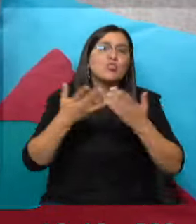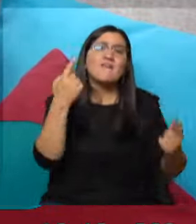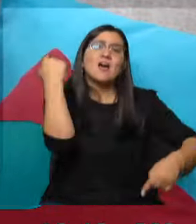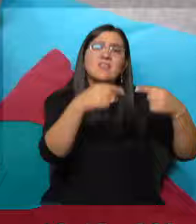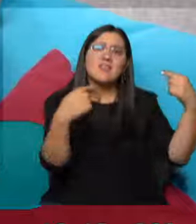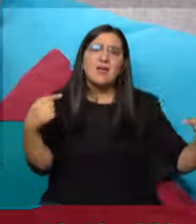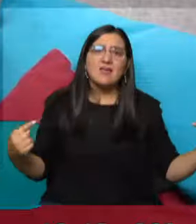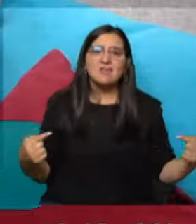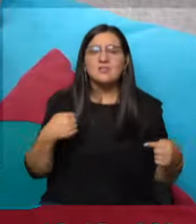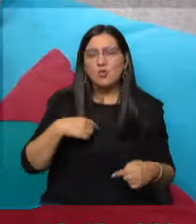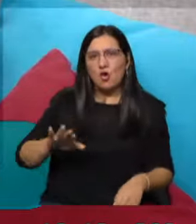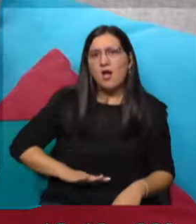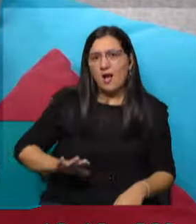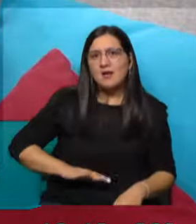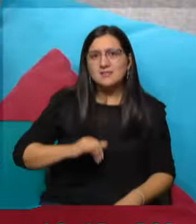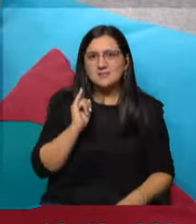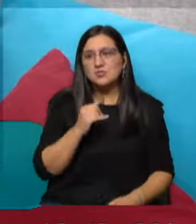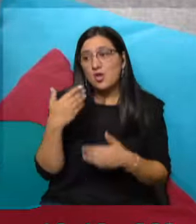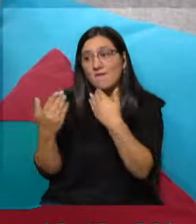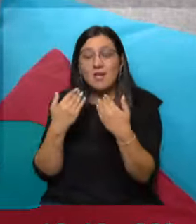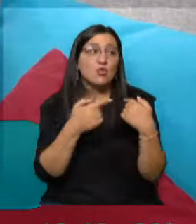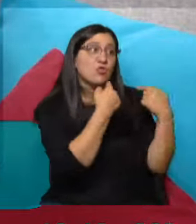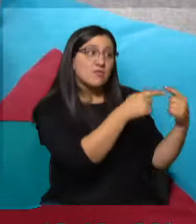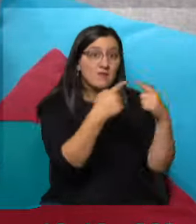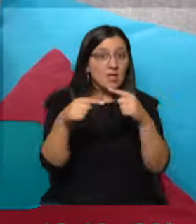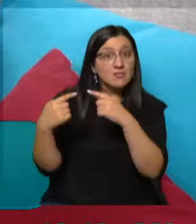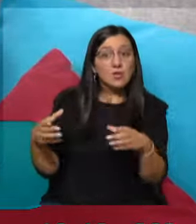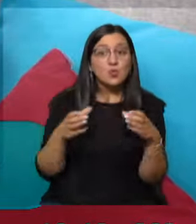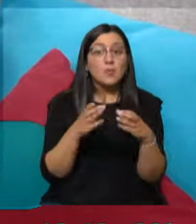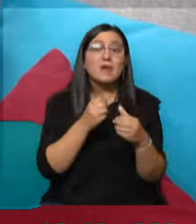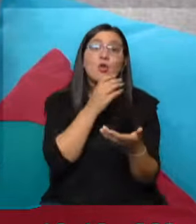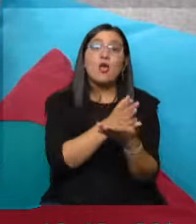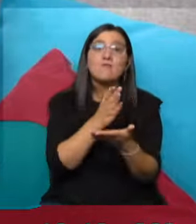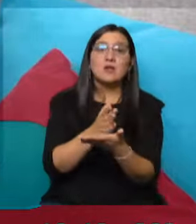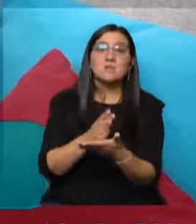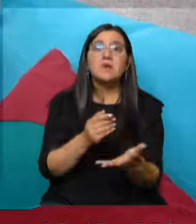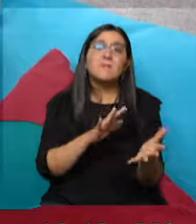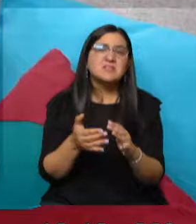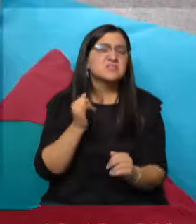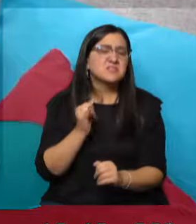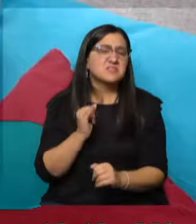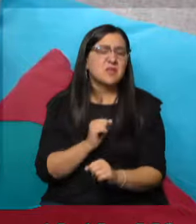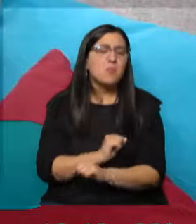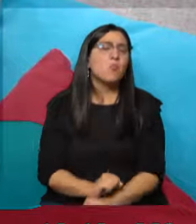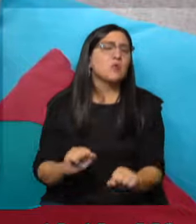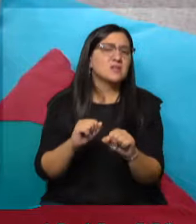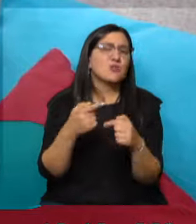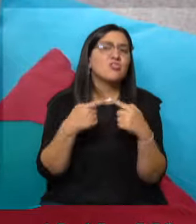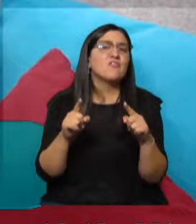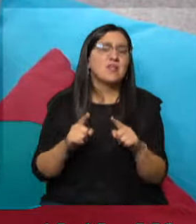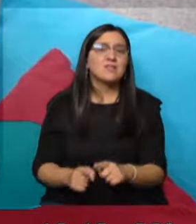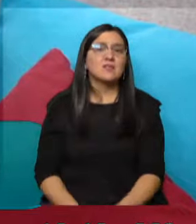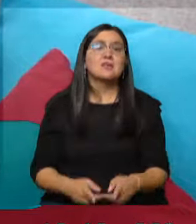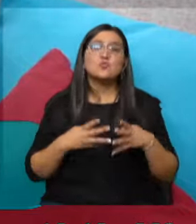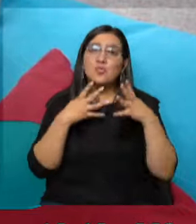variedad, y tengo ganas, sí, estoy hablando con distintas bandas como para colaborar. Me parece eso, que sale algo diferente, que es